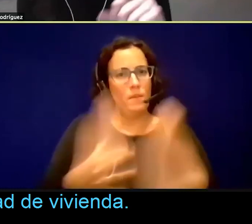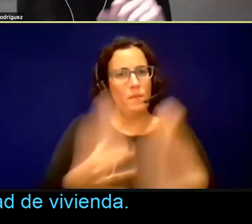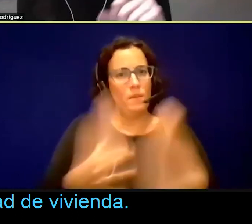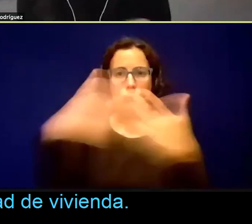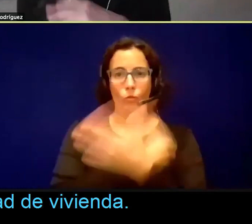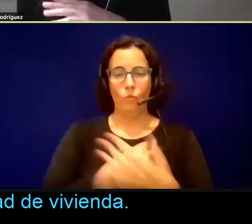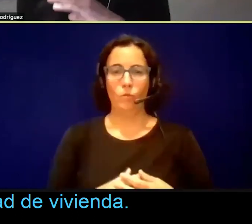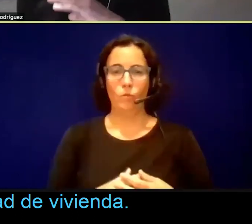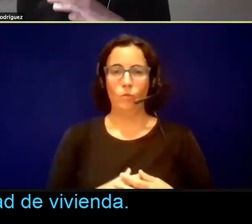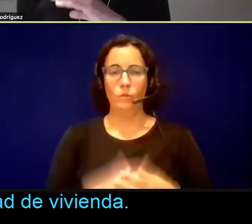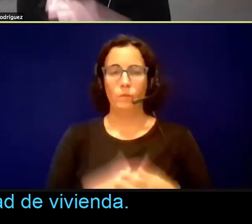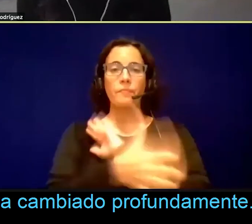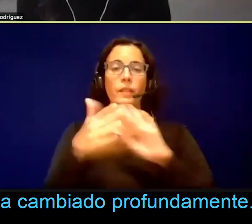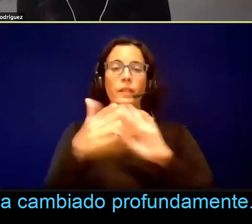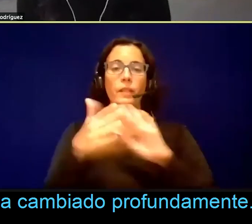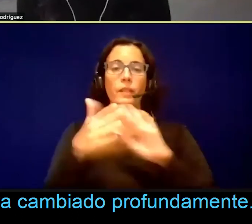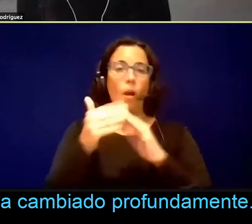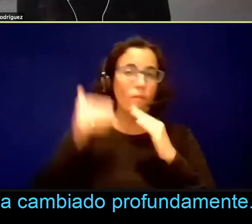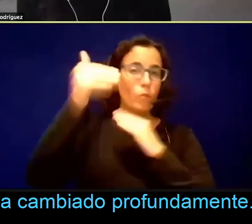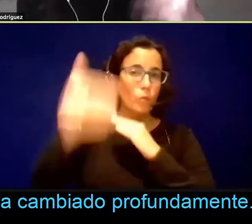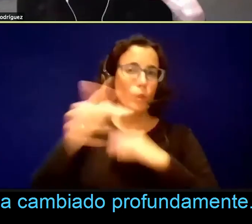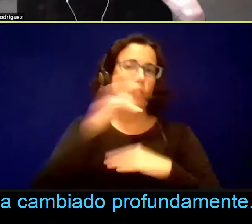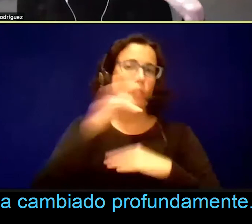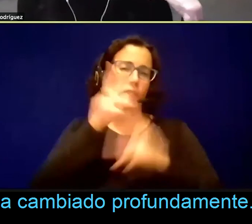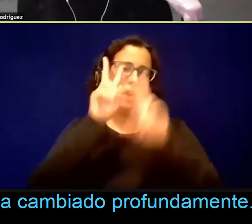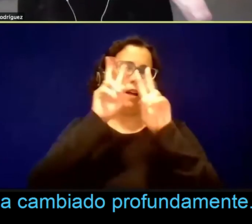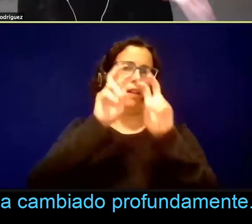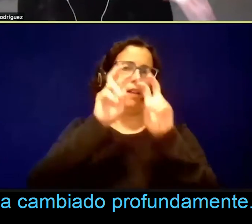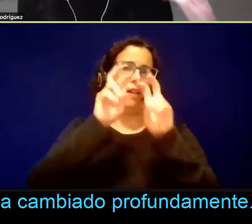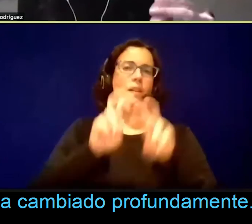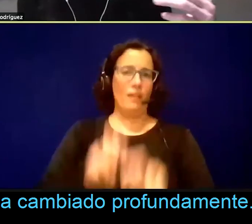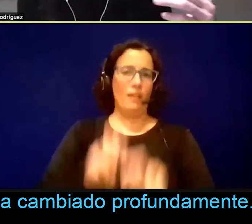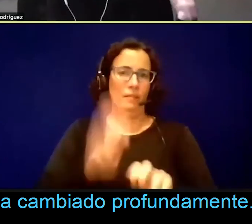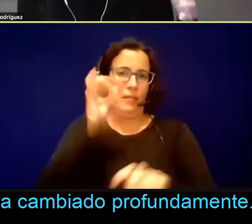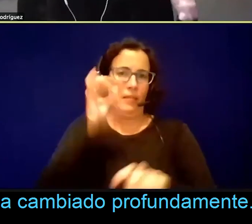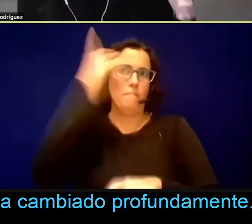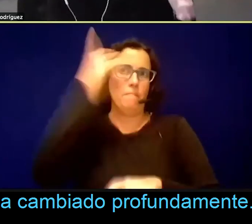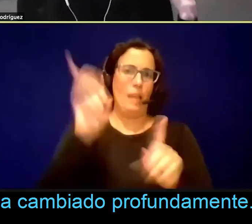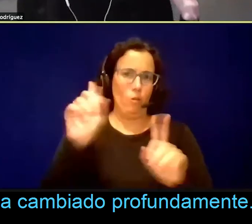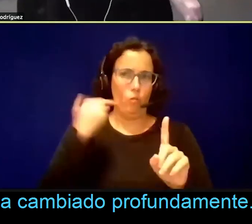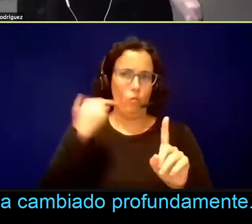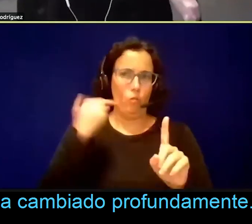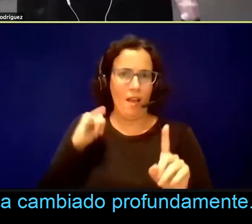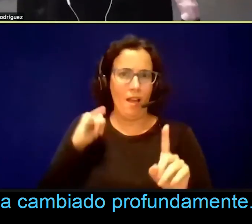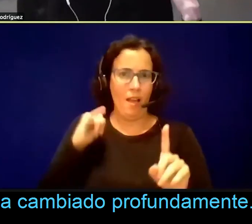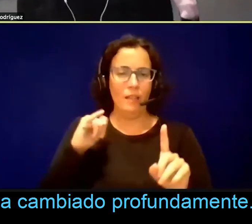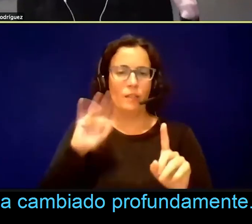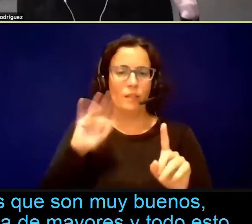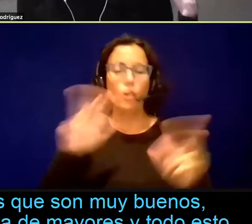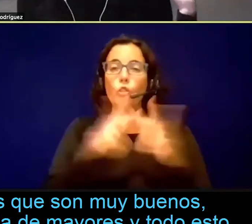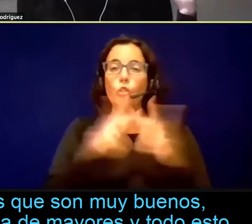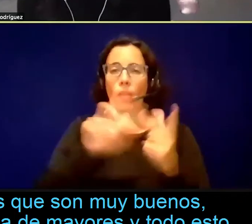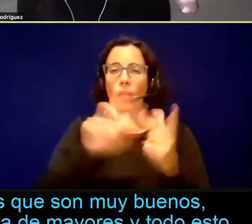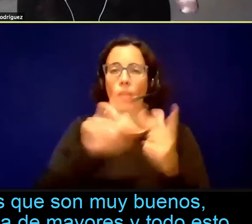por explorar, o sea, es que no nos lo inventamos nosotros, sino que ya viene dado. La sociedad ha cambiado profundamente y cada vez la